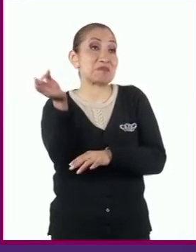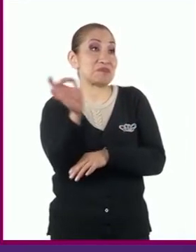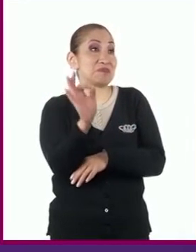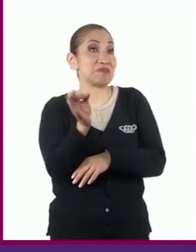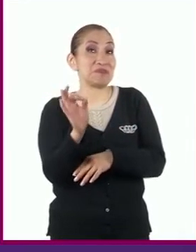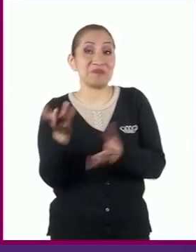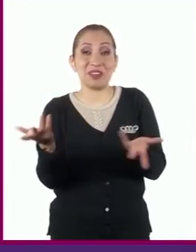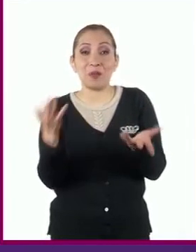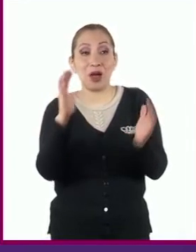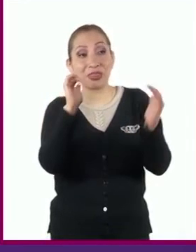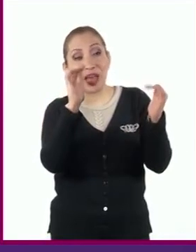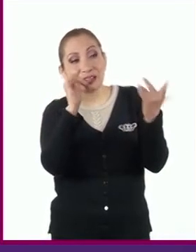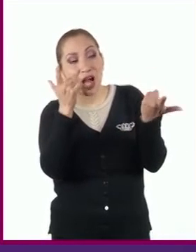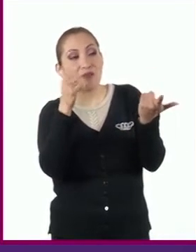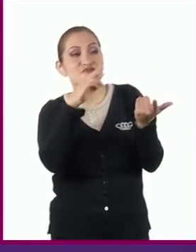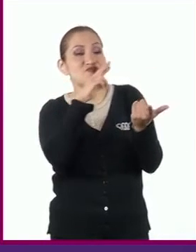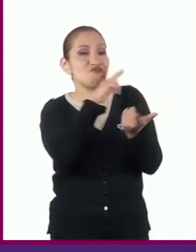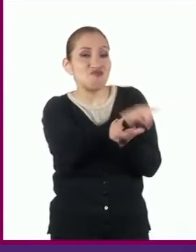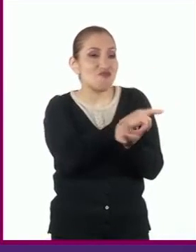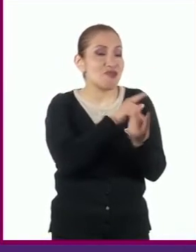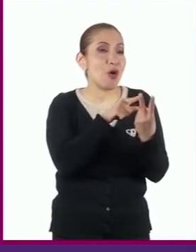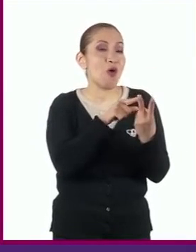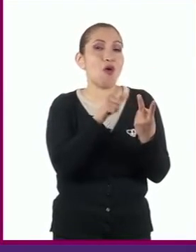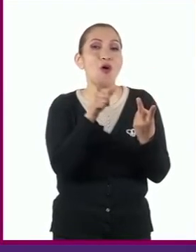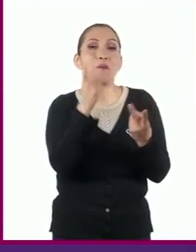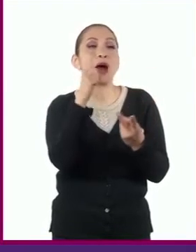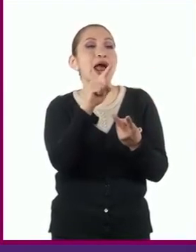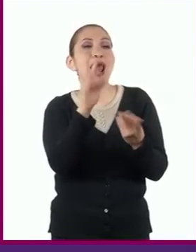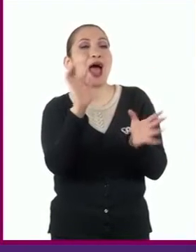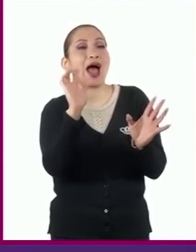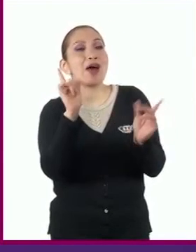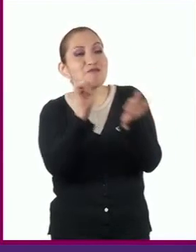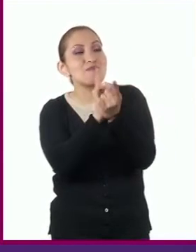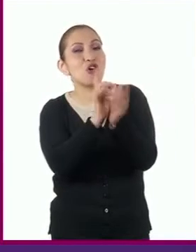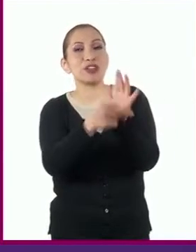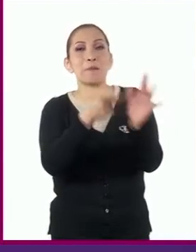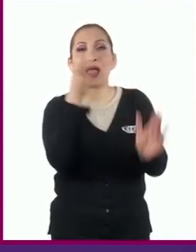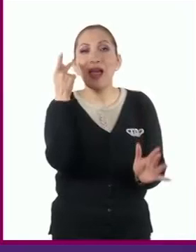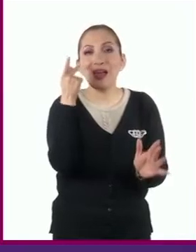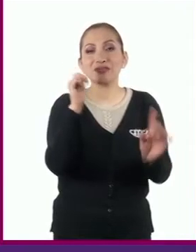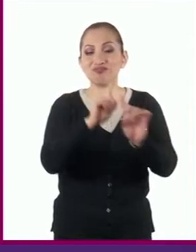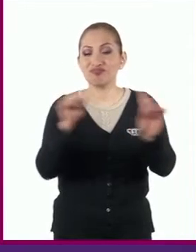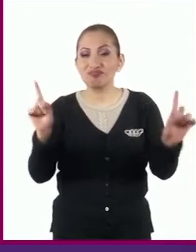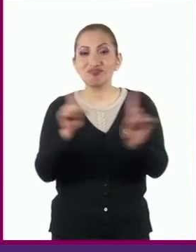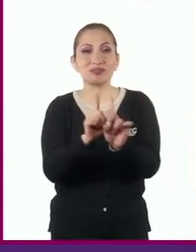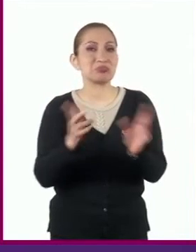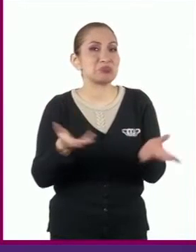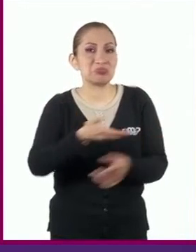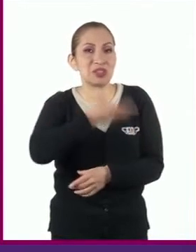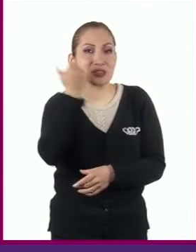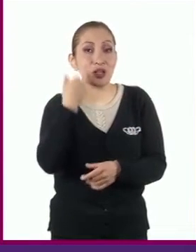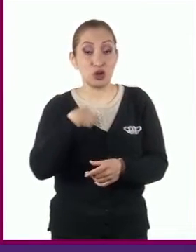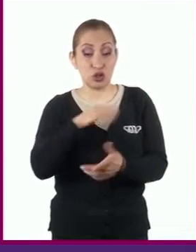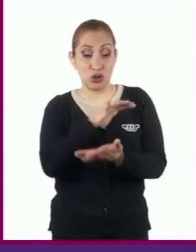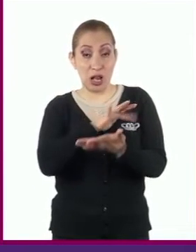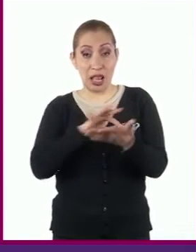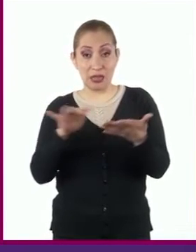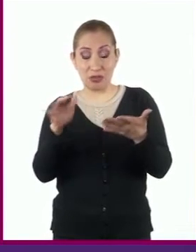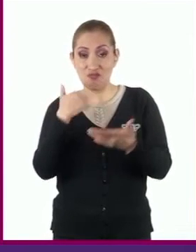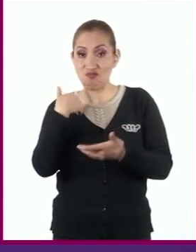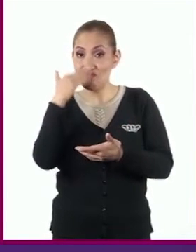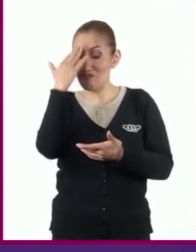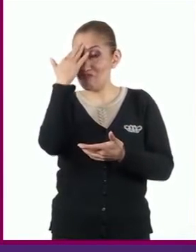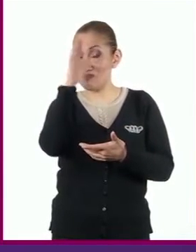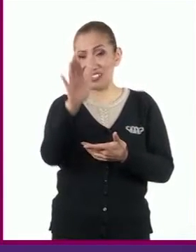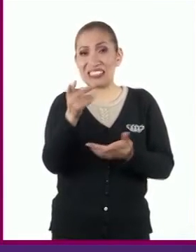vez una despedida momentánea, tan solo para reencontrarse al día siguiente. Sin embargo, nosotros como lectores